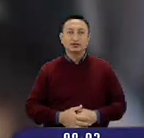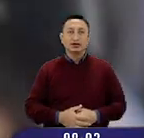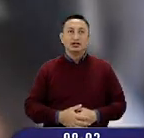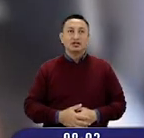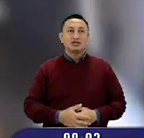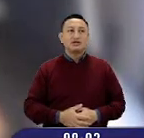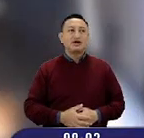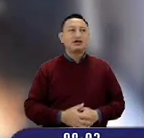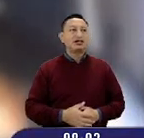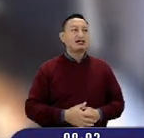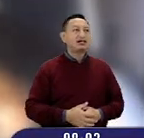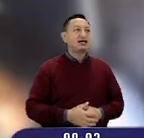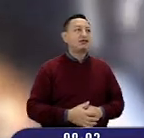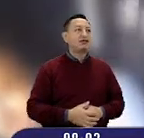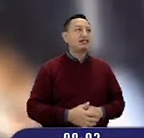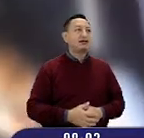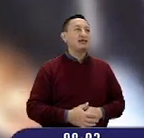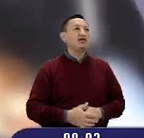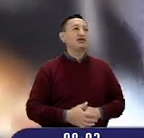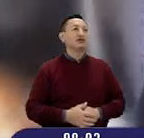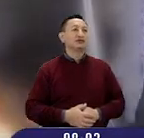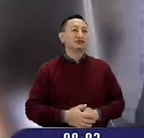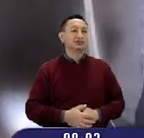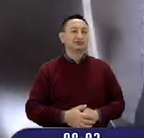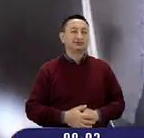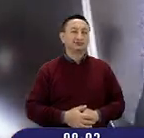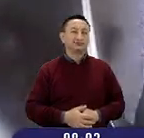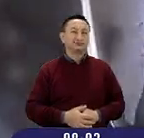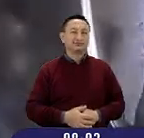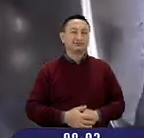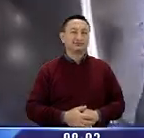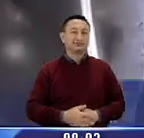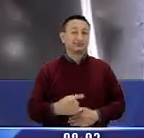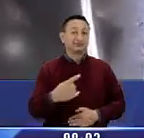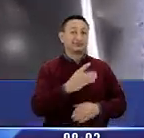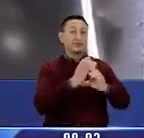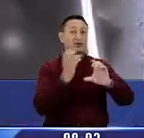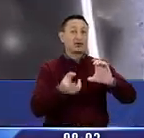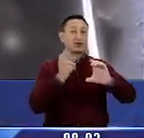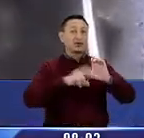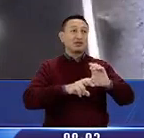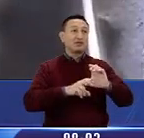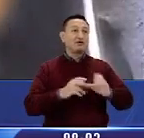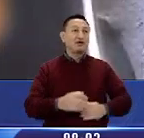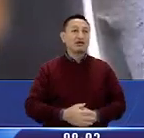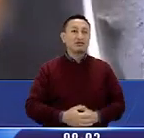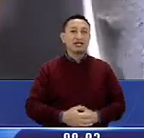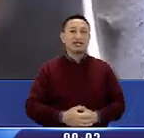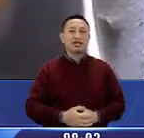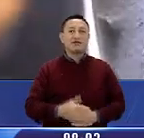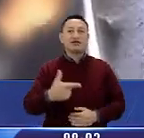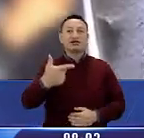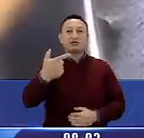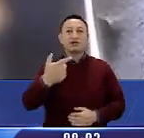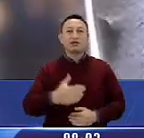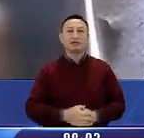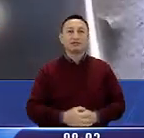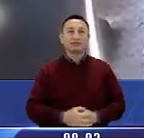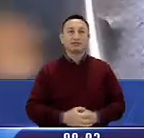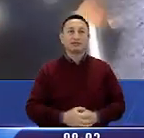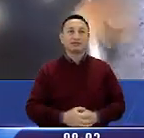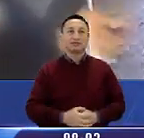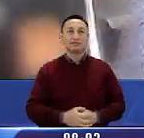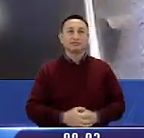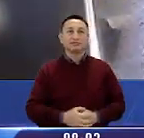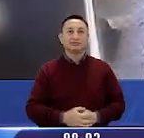Los delincuentes subieron a la unidad de transporte. Estaban armados. Uno de ellos sacó un arma, apuntó al conductor y a